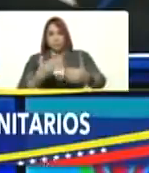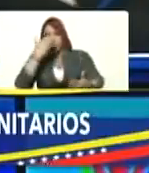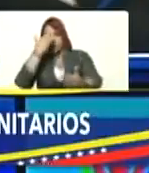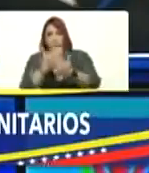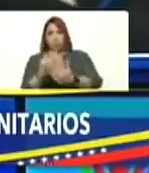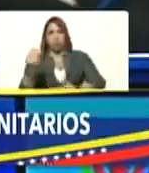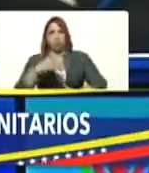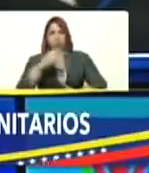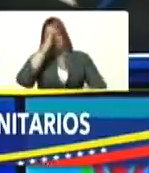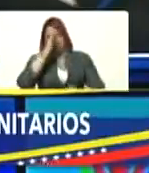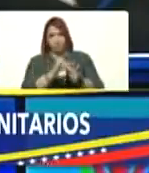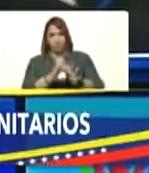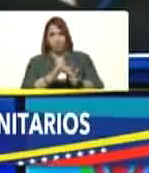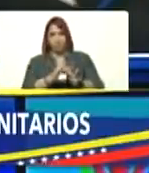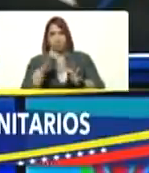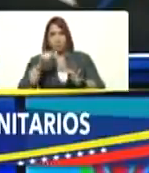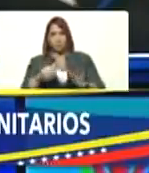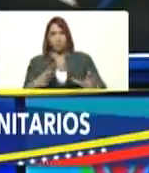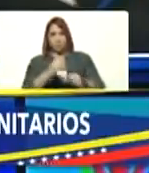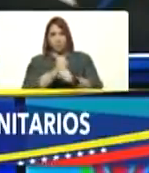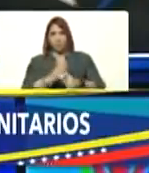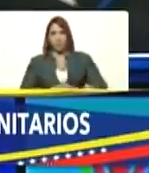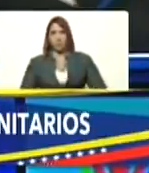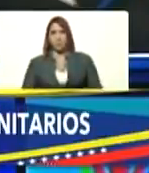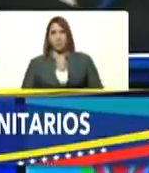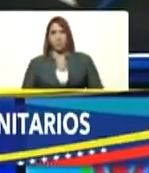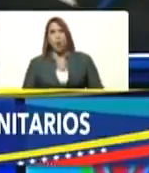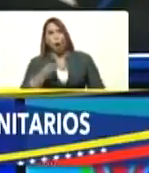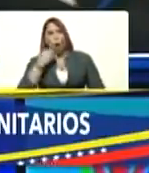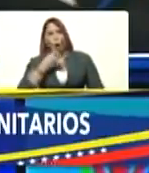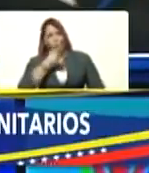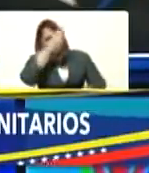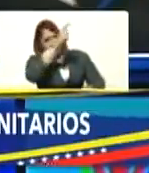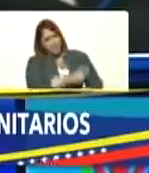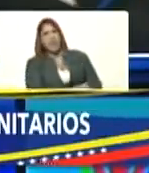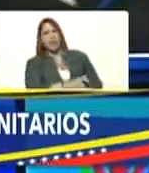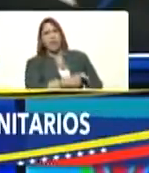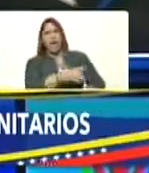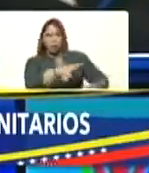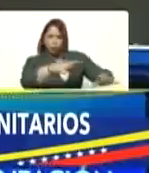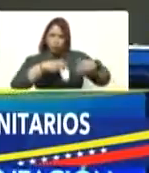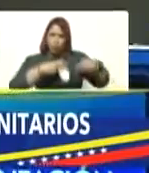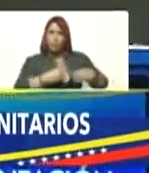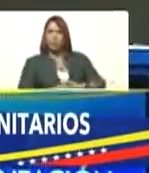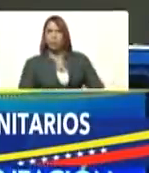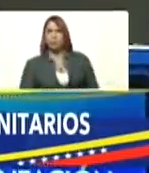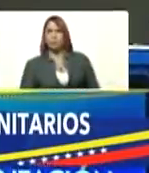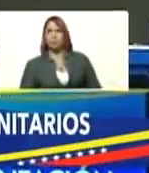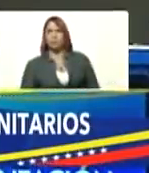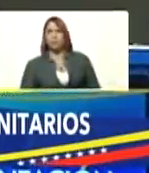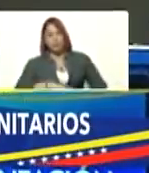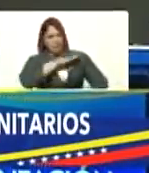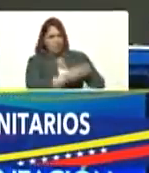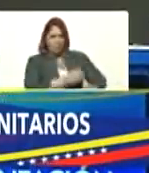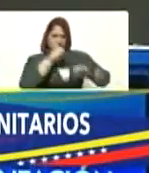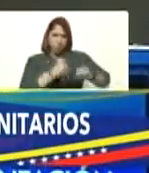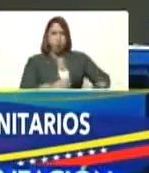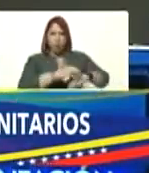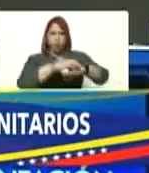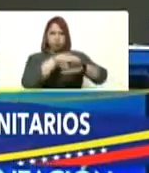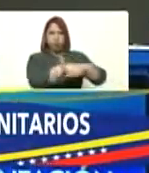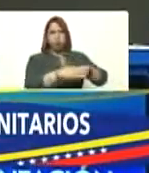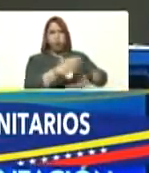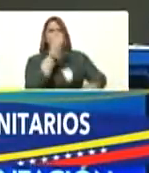además tengo fe y confianza en este joven que ha asumido la batuta que dejó García